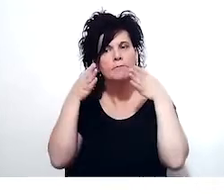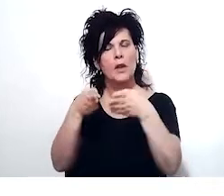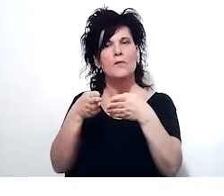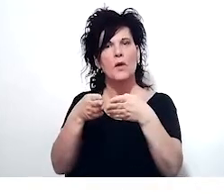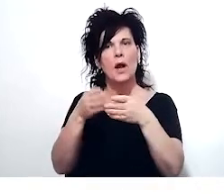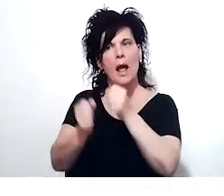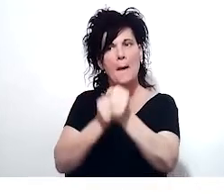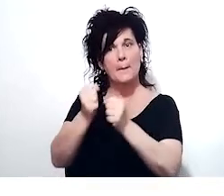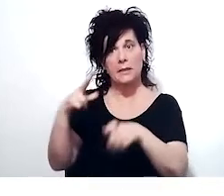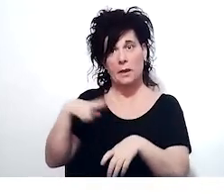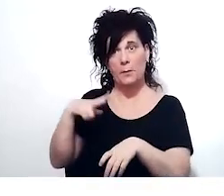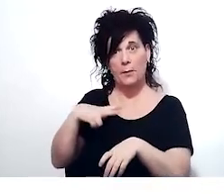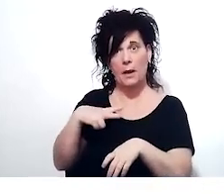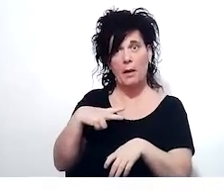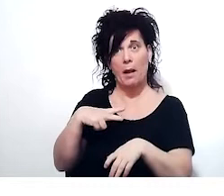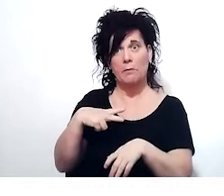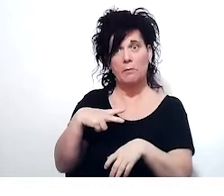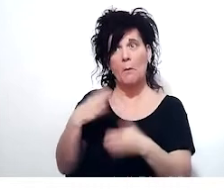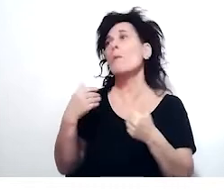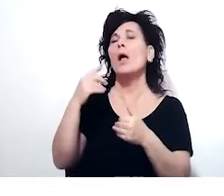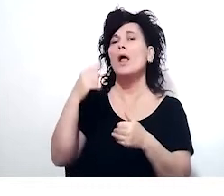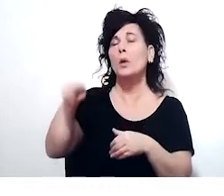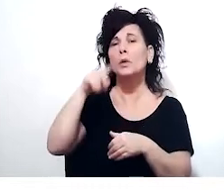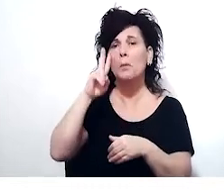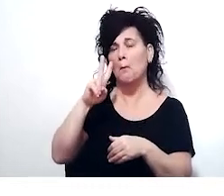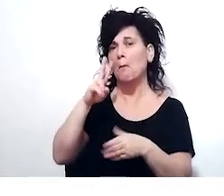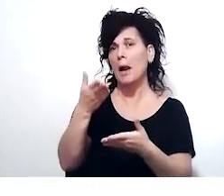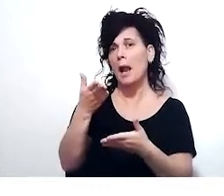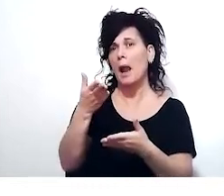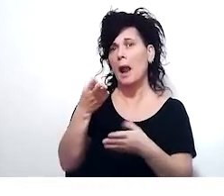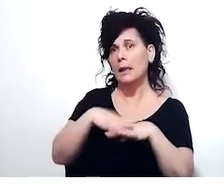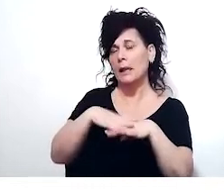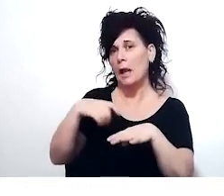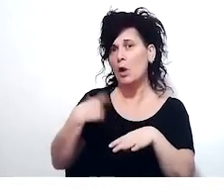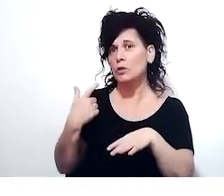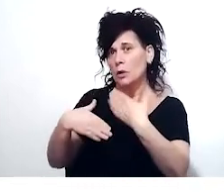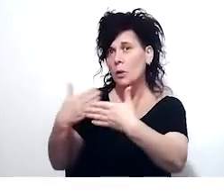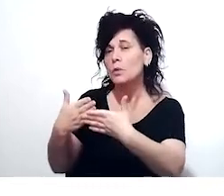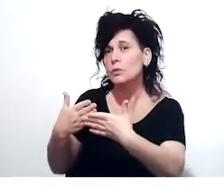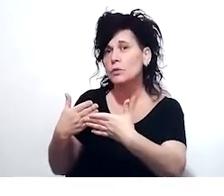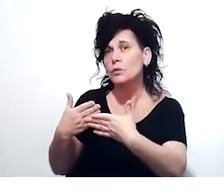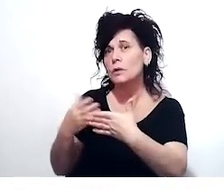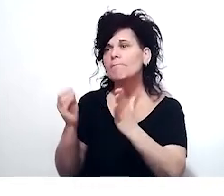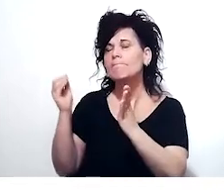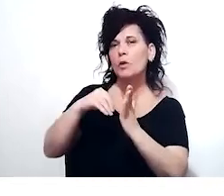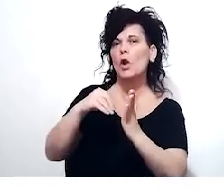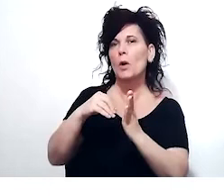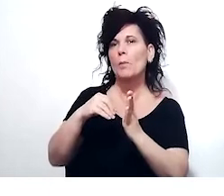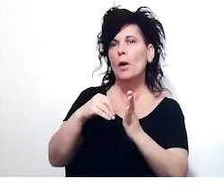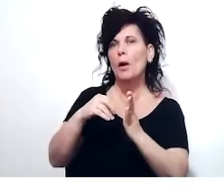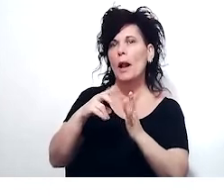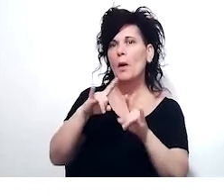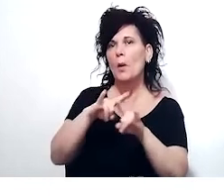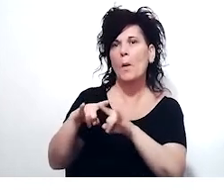Por ejemplo, en varias empresas privadas, y quizás lo han notado ustedes si son usuarios de redes sociales, se han